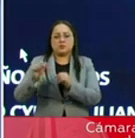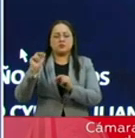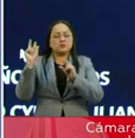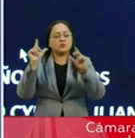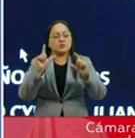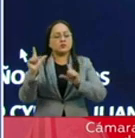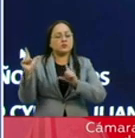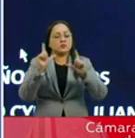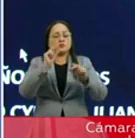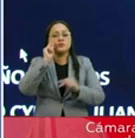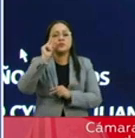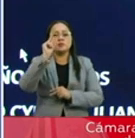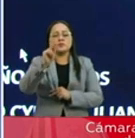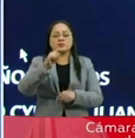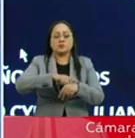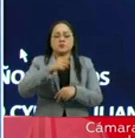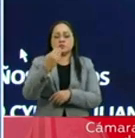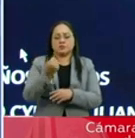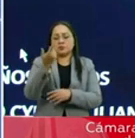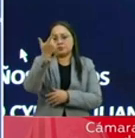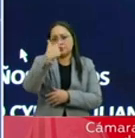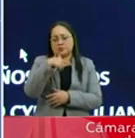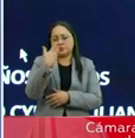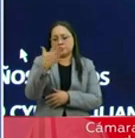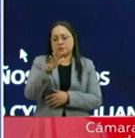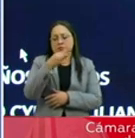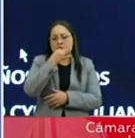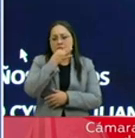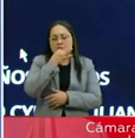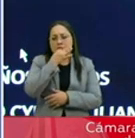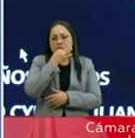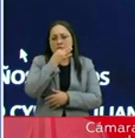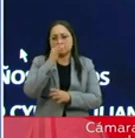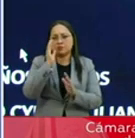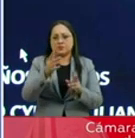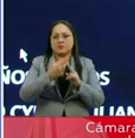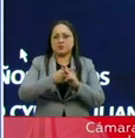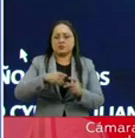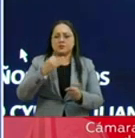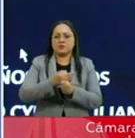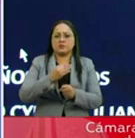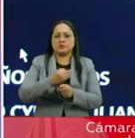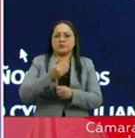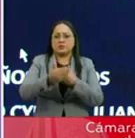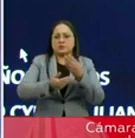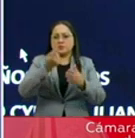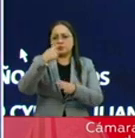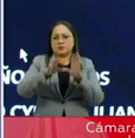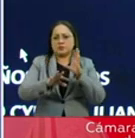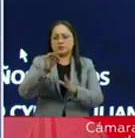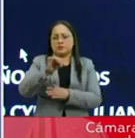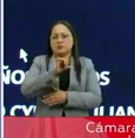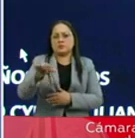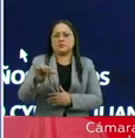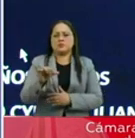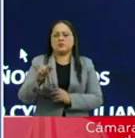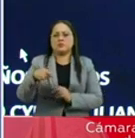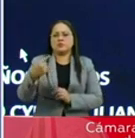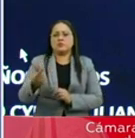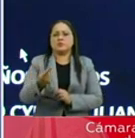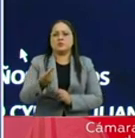ejecutivo Francisco secuestrada Así ha sido difundido y es solo para darte un ejemplo de lo que era una institución